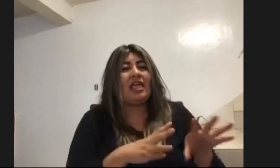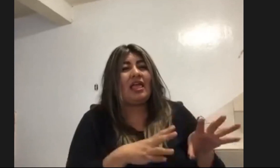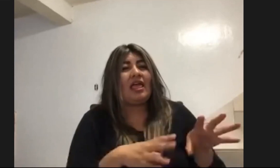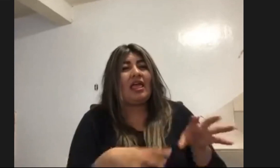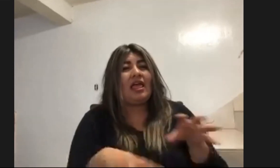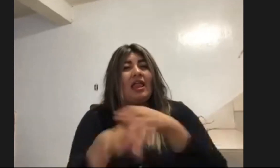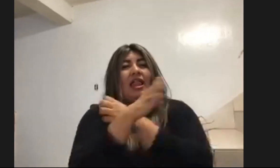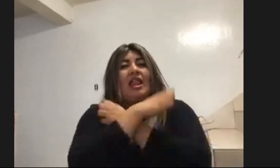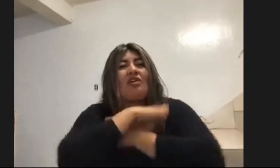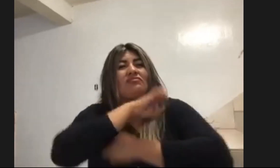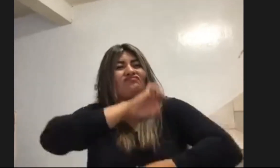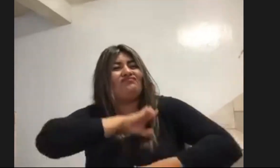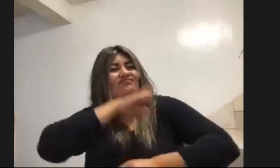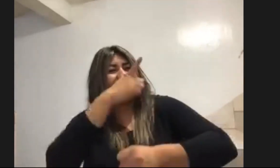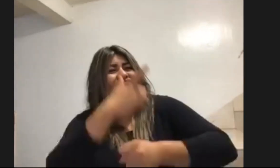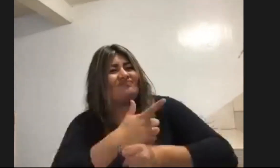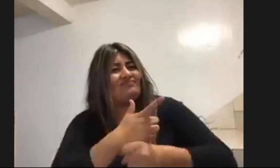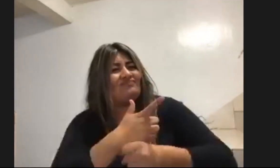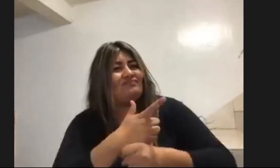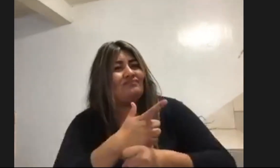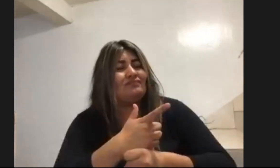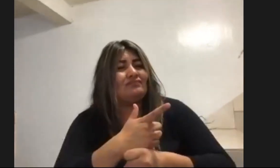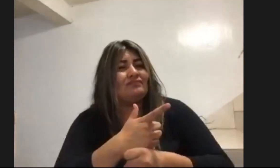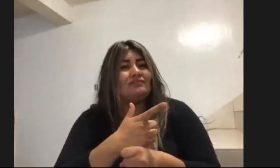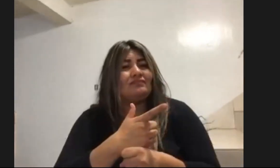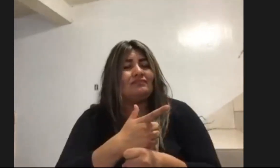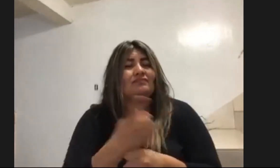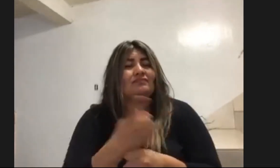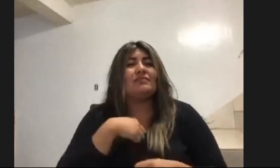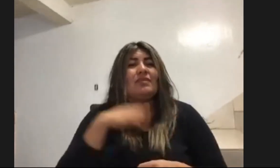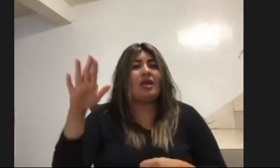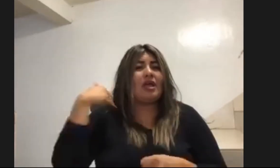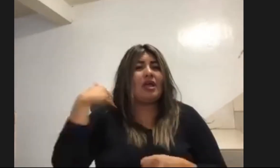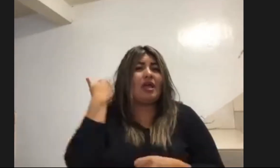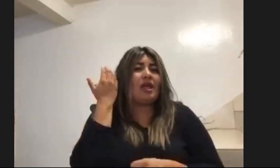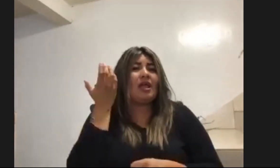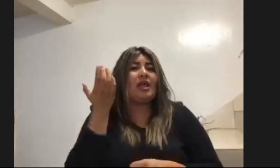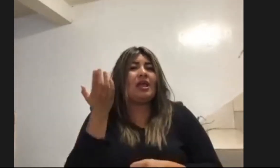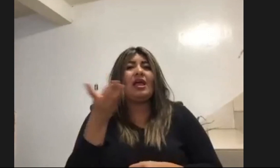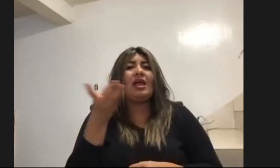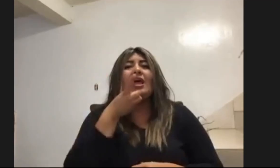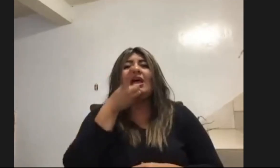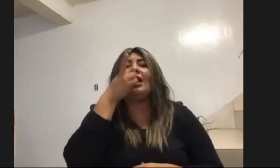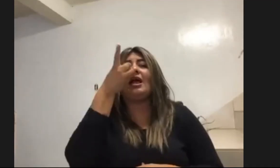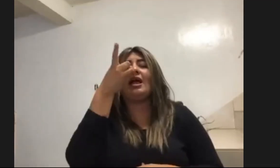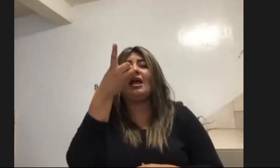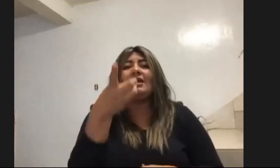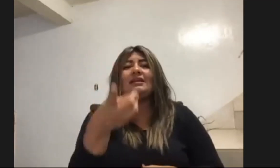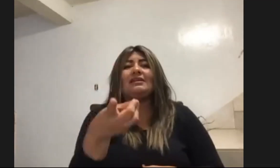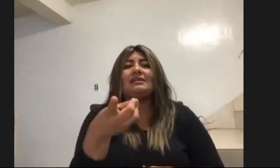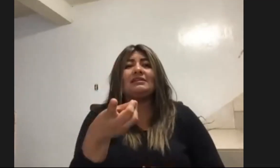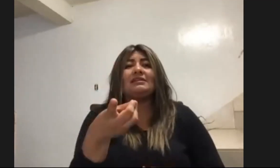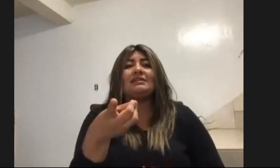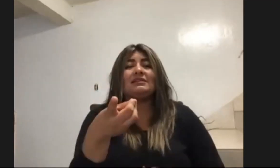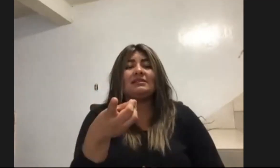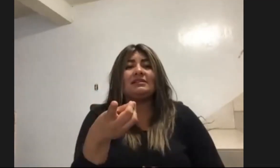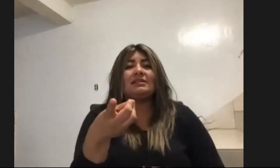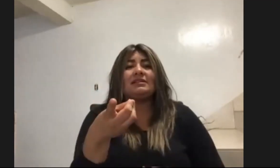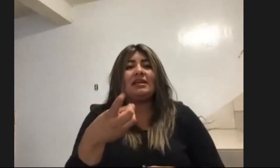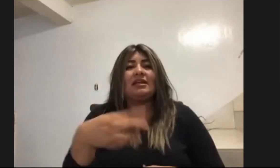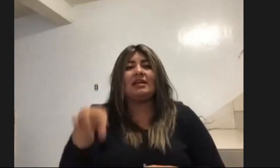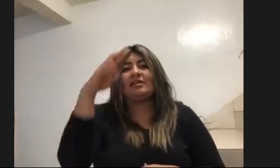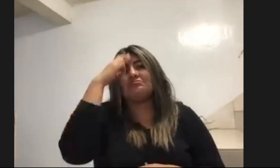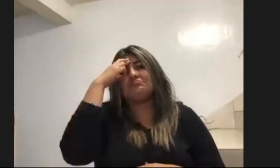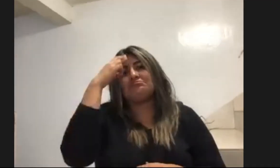especial. Y yo quisiera solo decir previamente que recordarán ustedes que